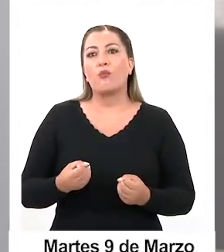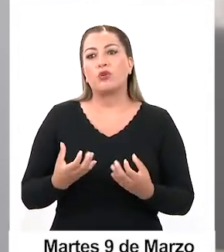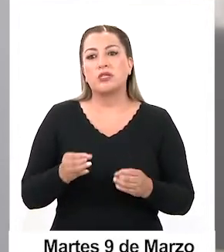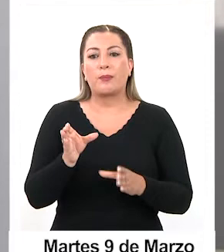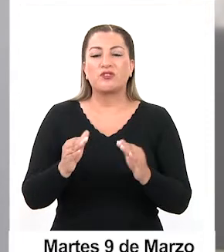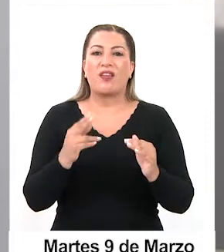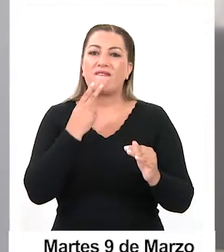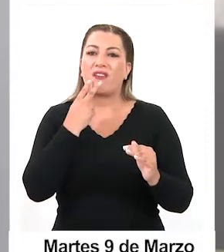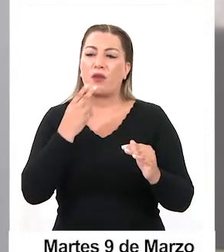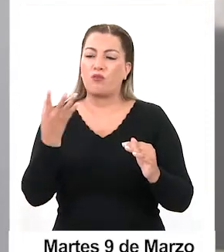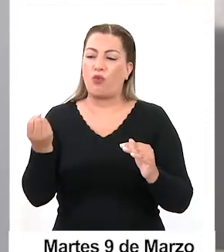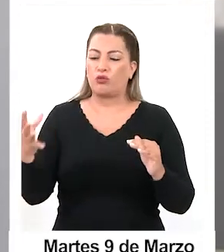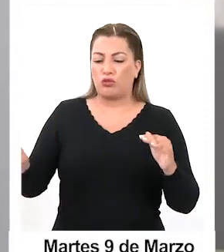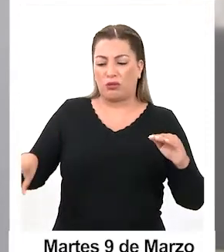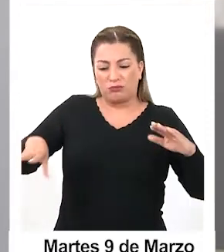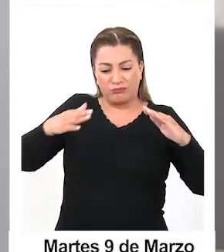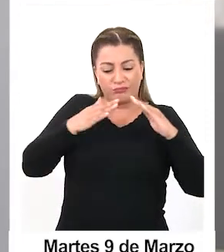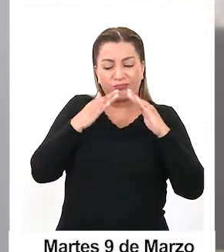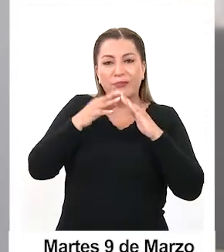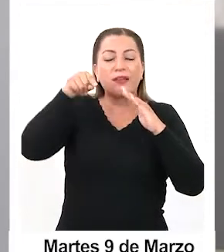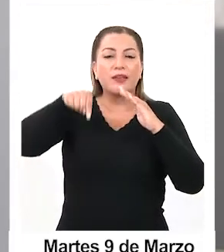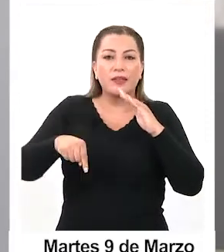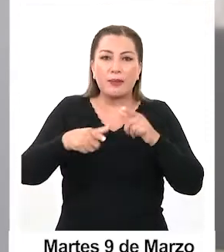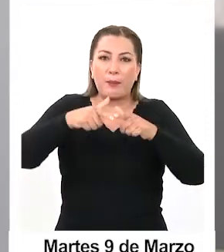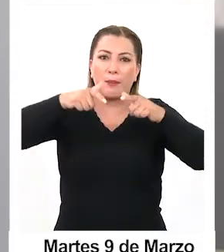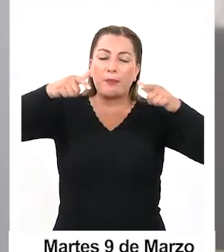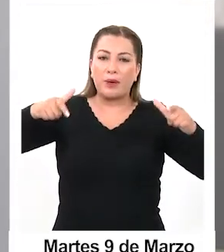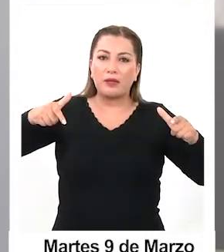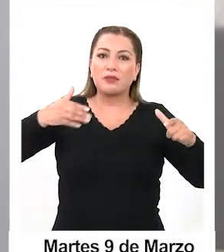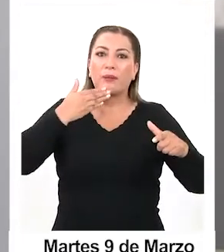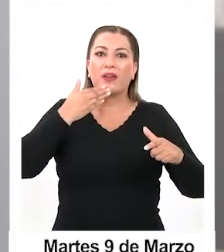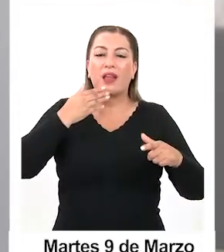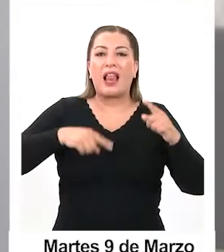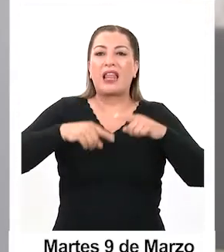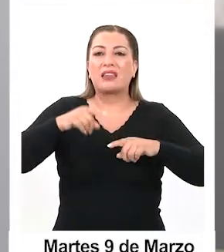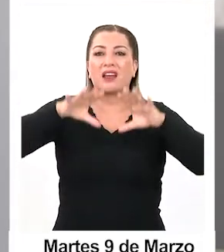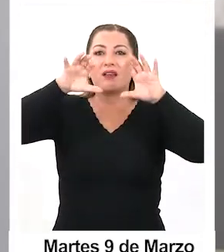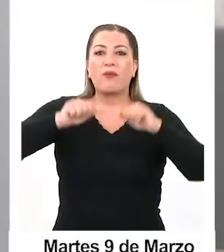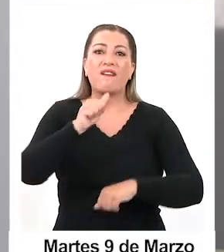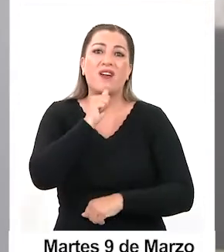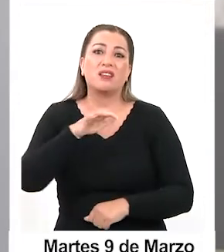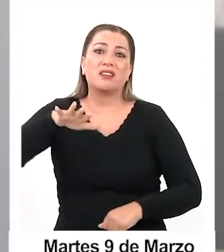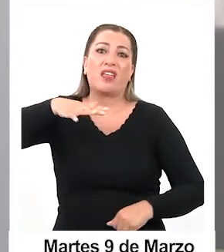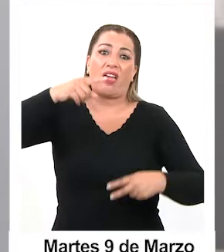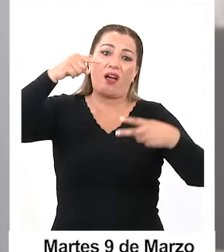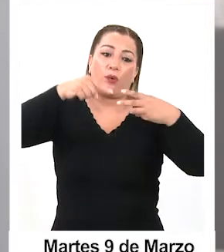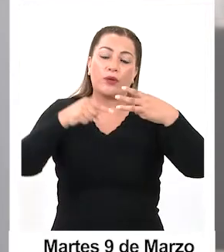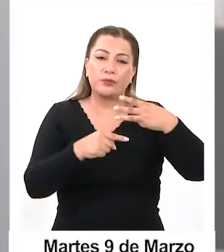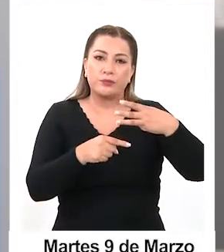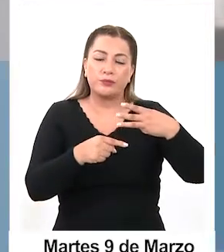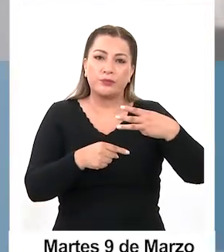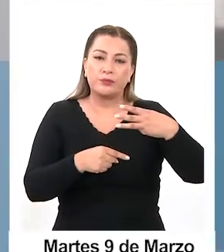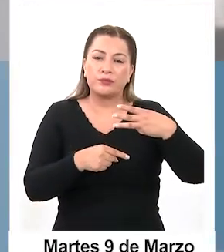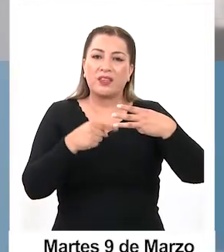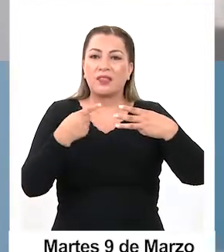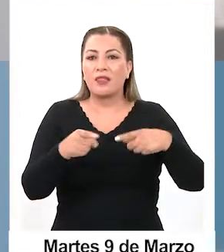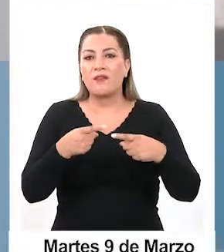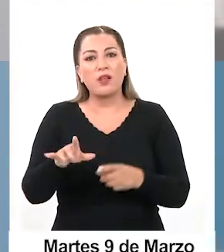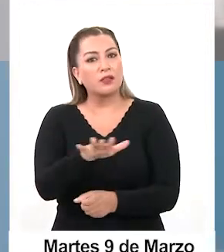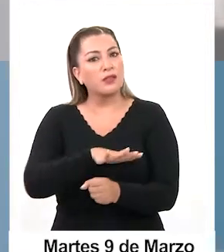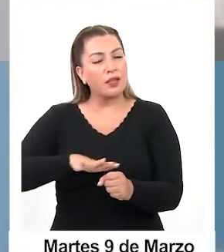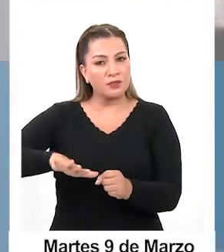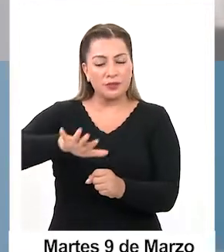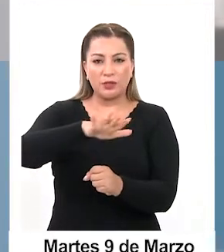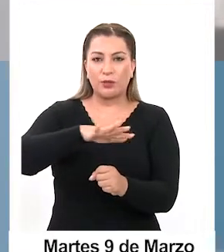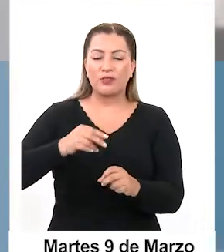ejemplo, o el aumento que han tenido el tema de las tomas, la falta de agua potable, un conjunto de situaciones que